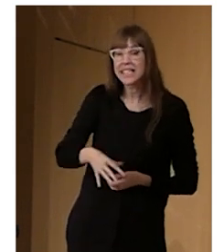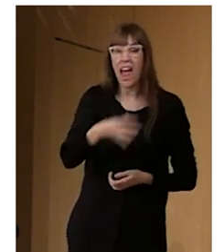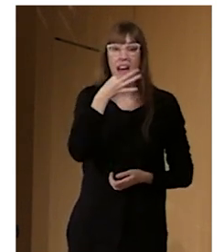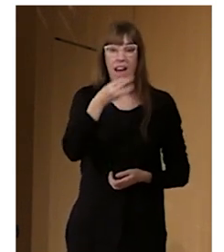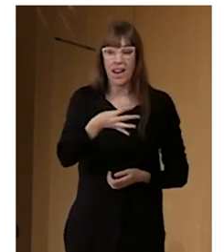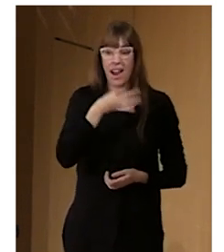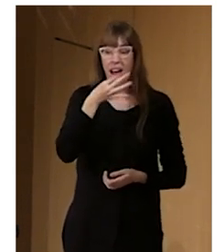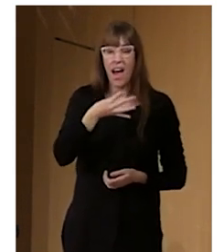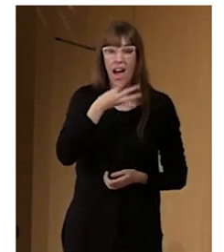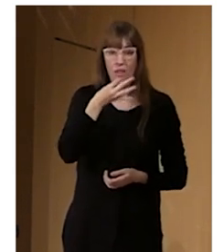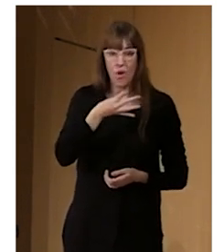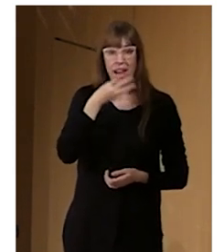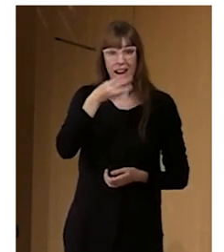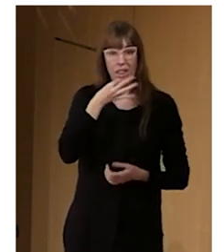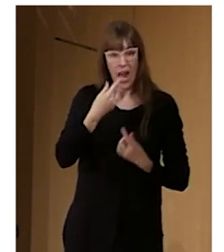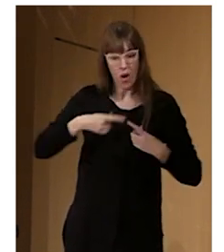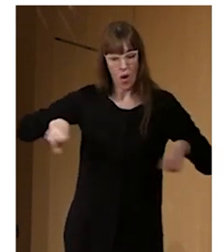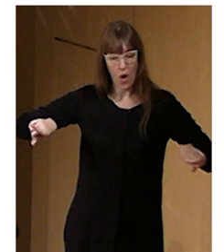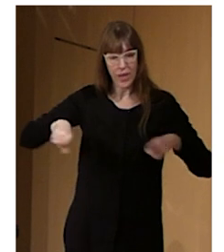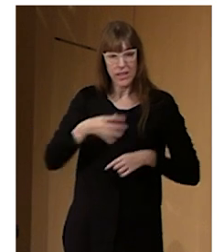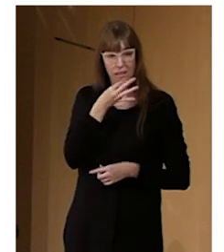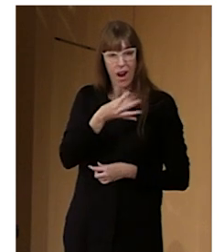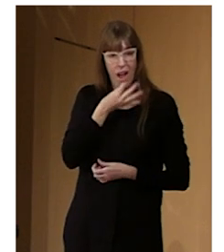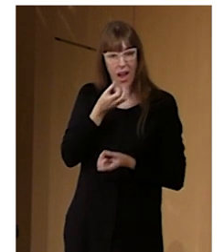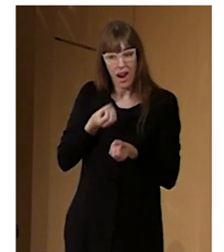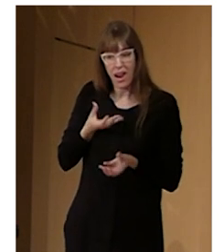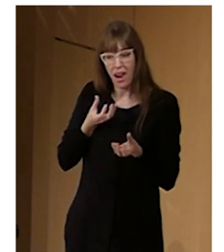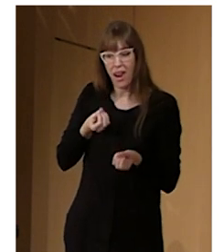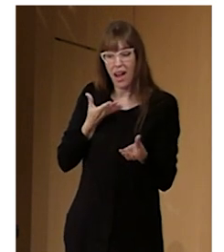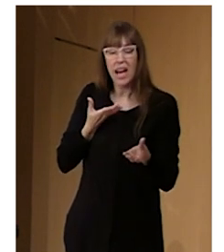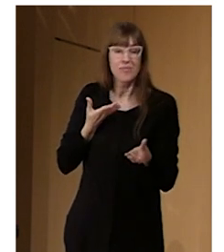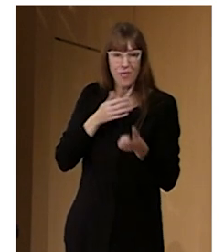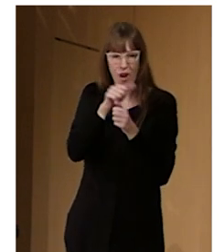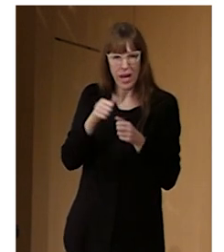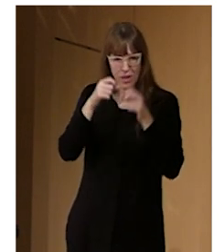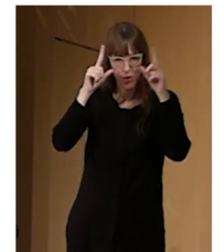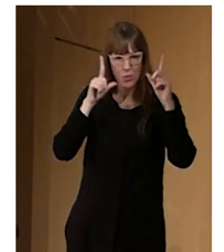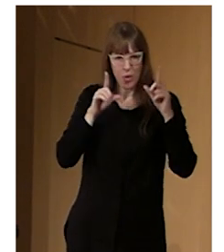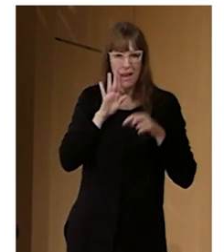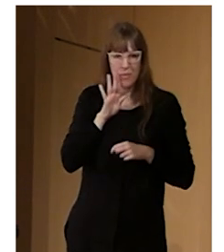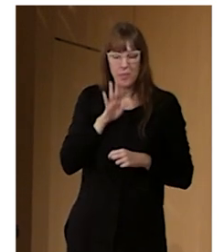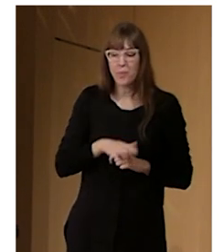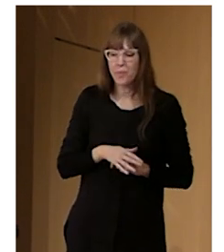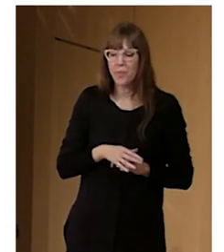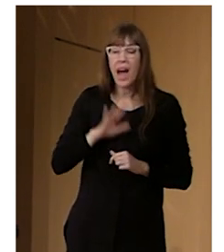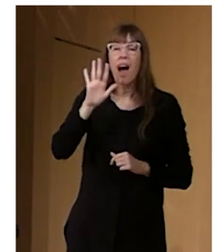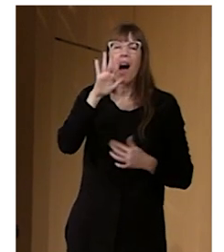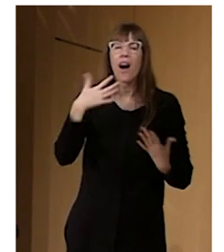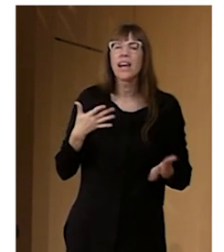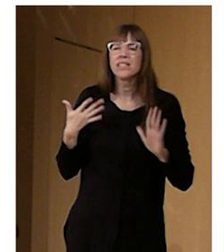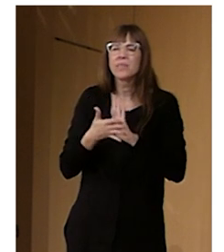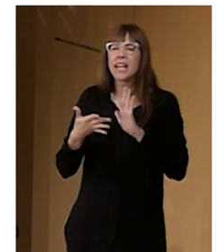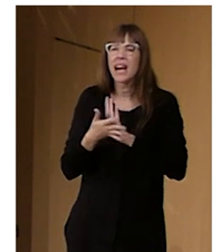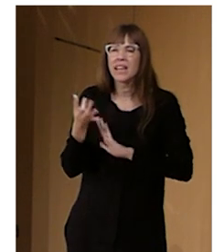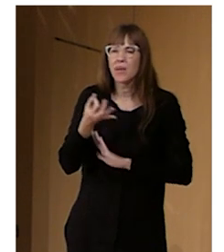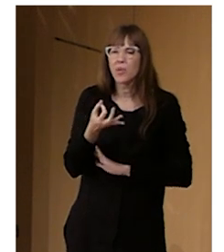estos estos conciertos este formato descubre aquí veis Que bueno tengo que explicar que ahora ahora os lo